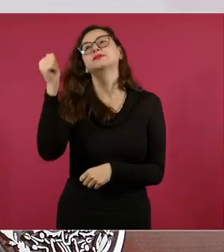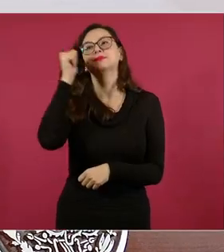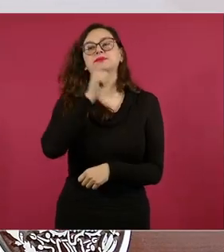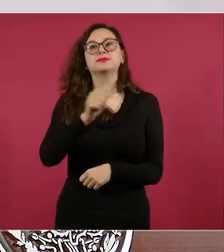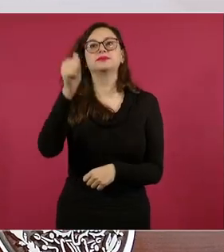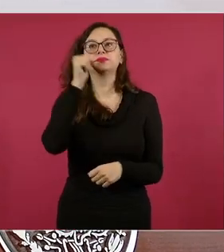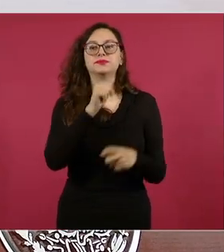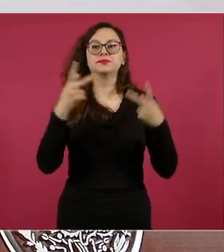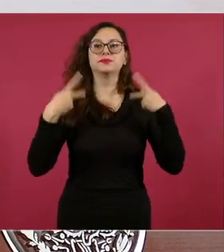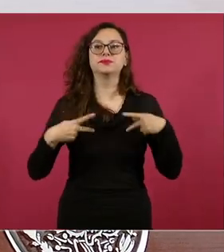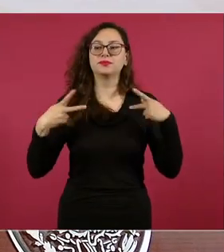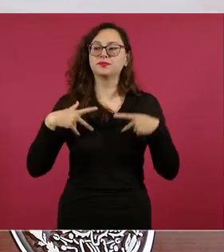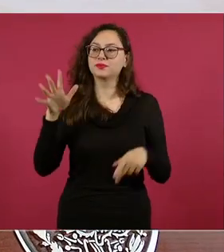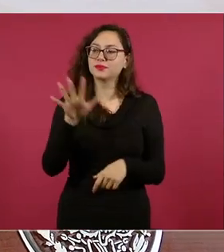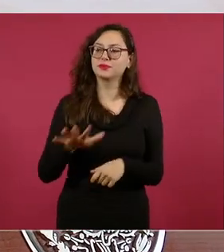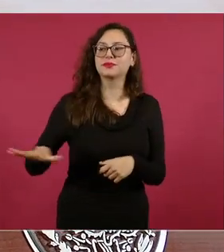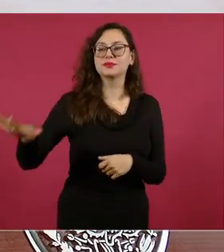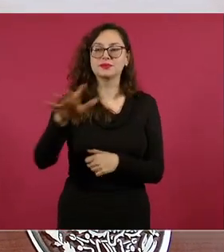me han apoyado.